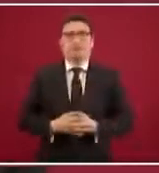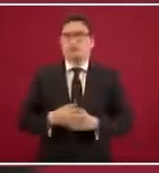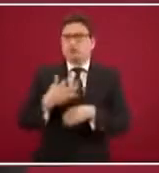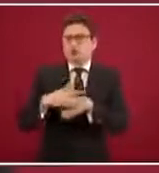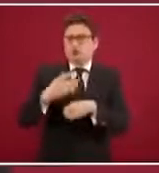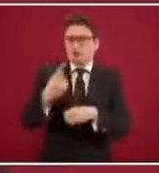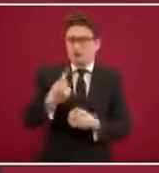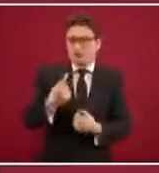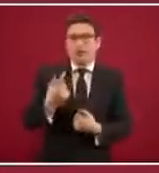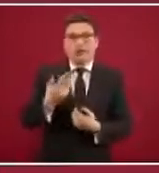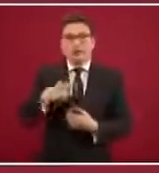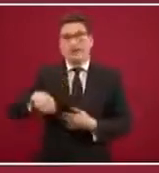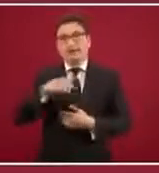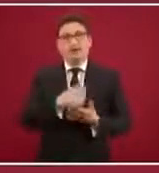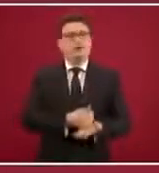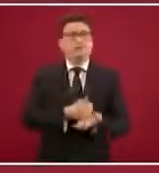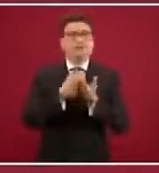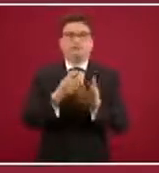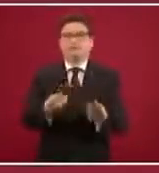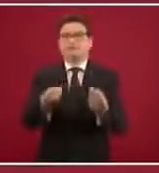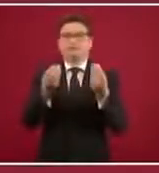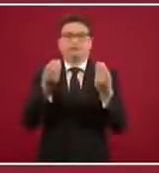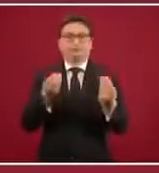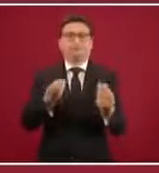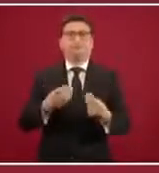por ayudar tanto,